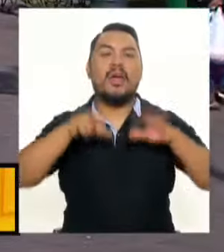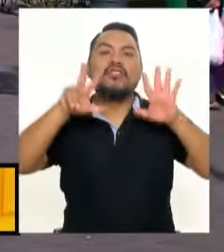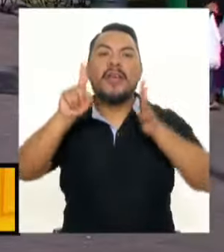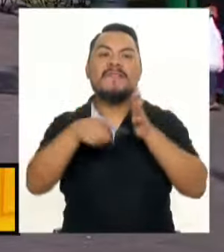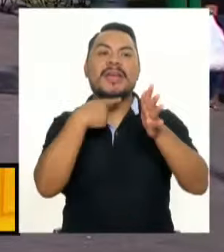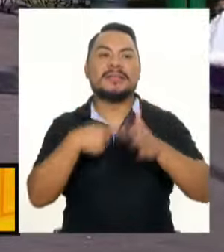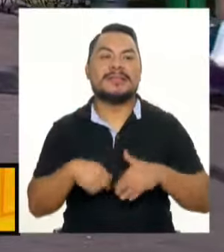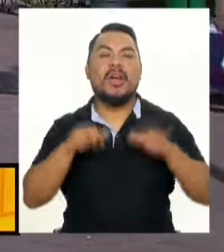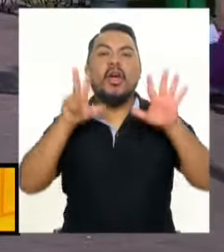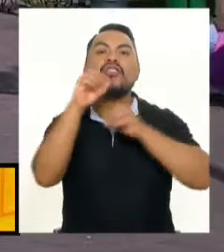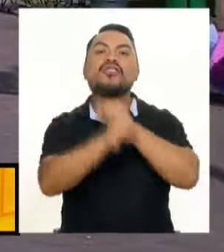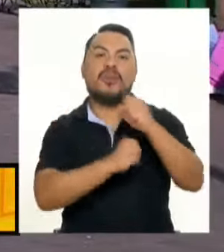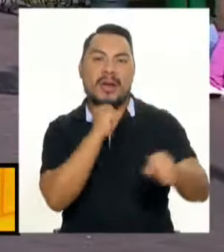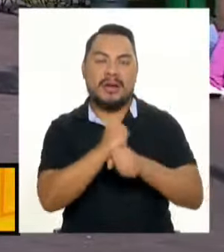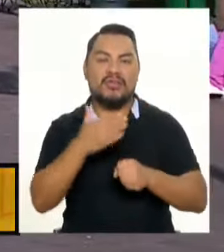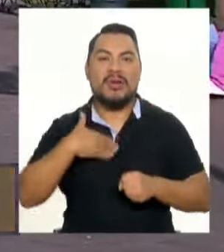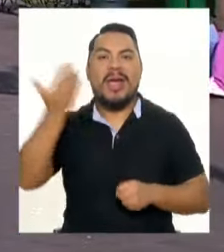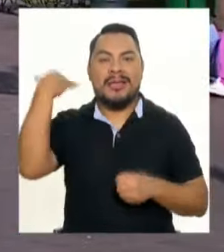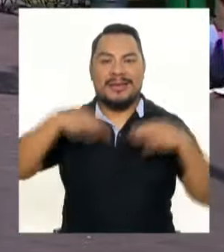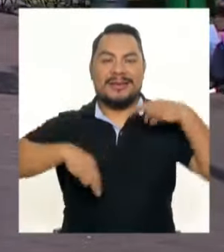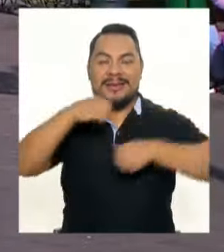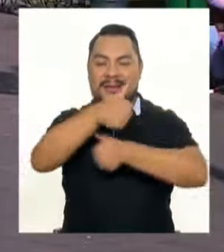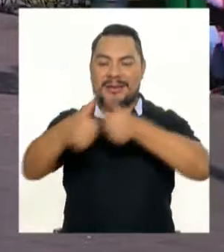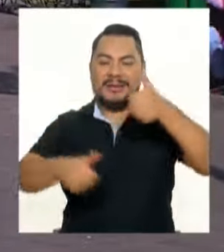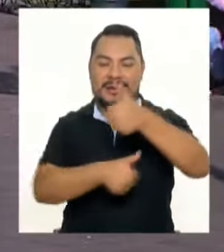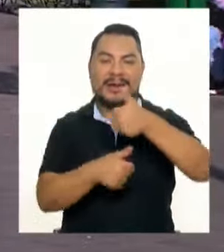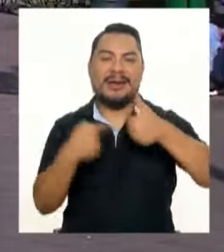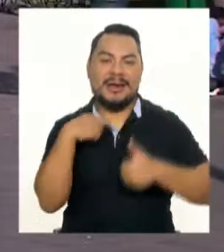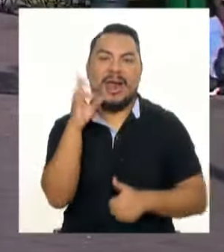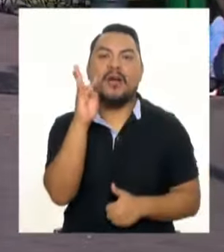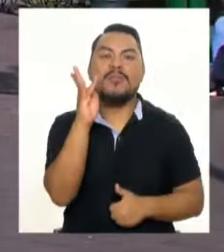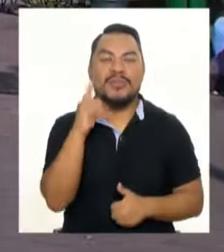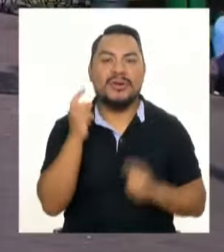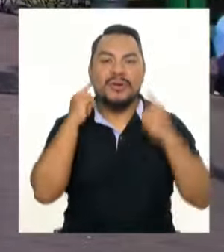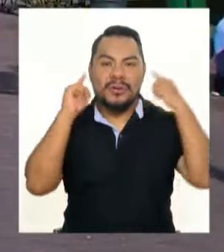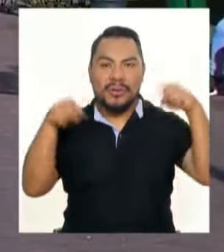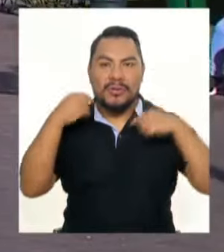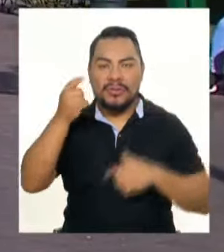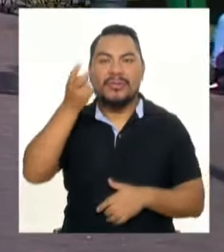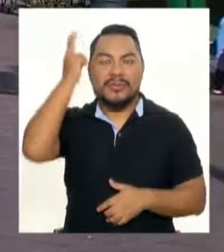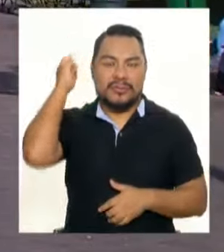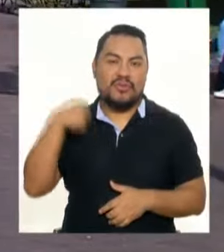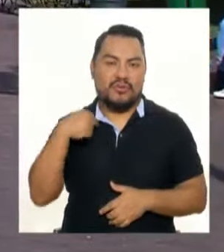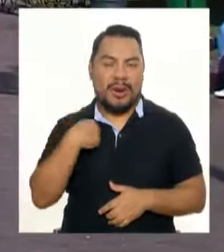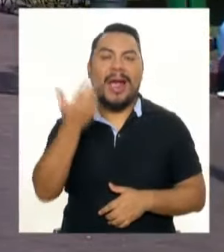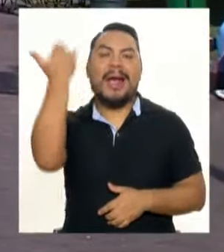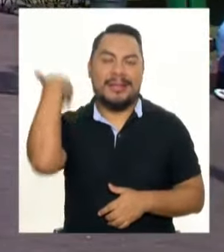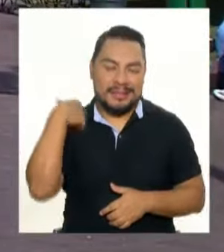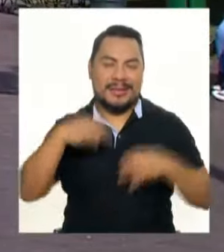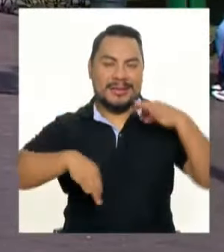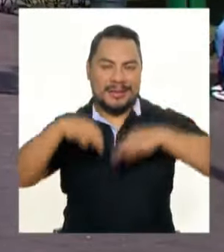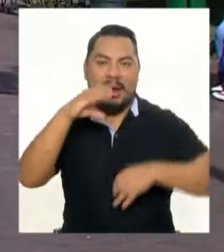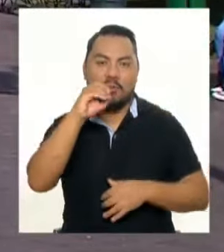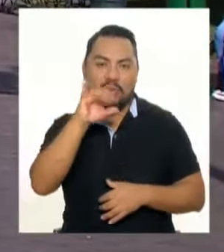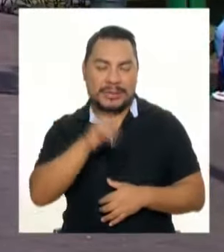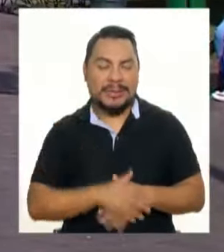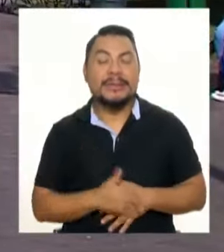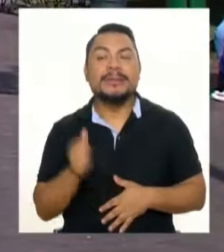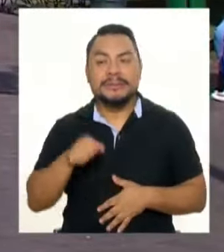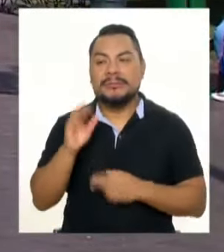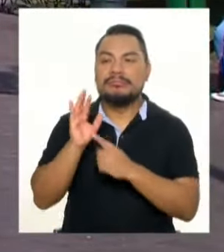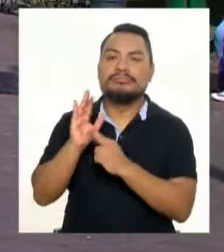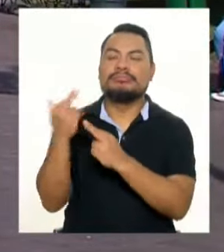seguidas. 8 años, sí, han sido 8 años seguidos que he representado a la colla en el Inti Raymi, representando a su vez a la mujer